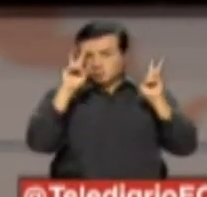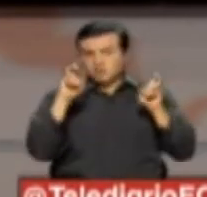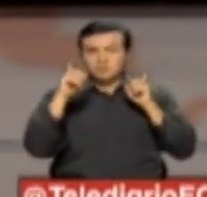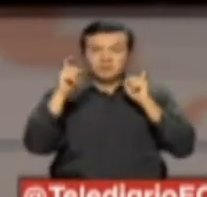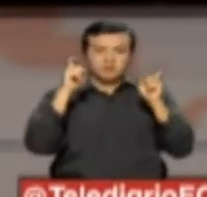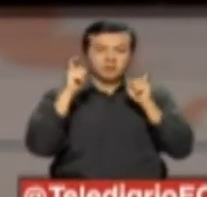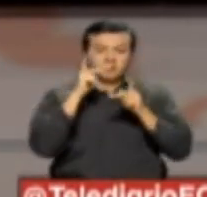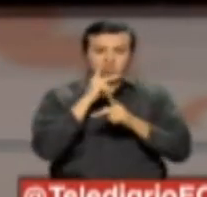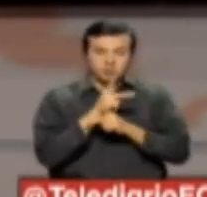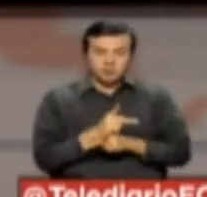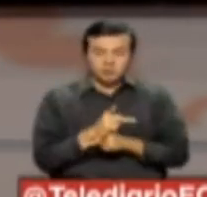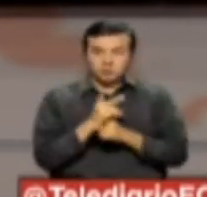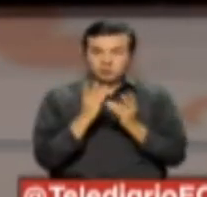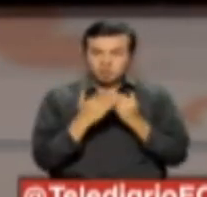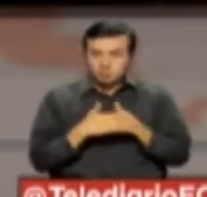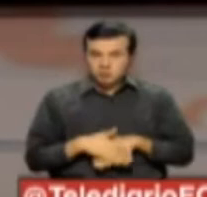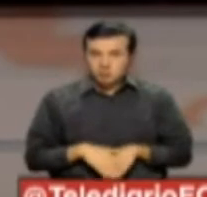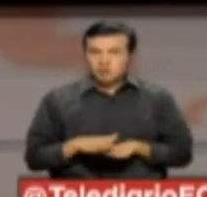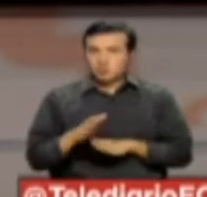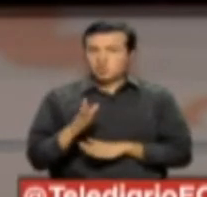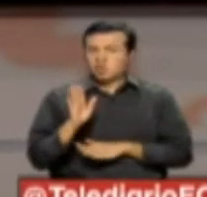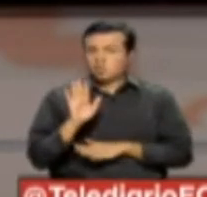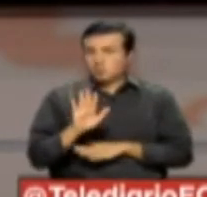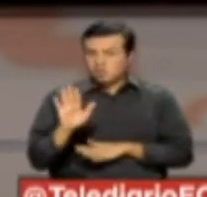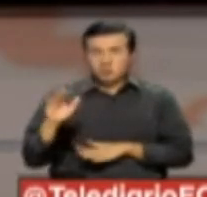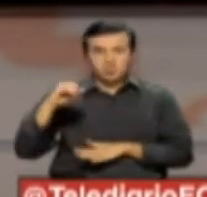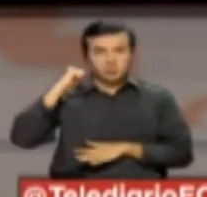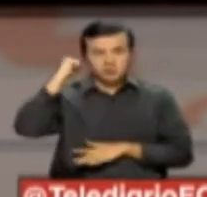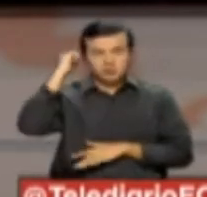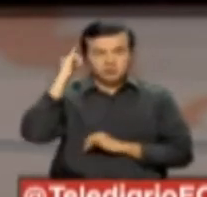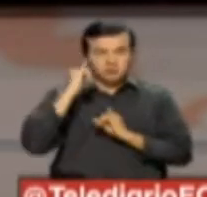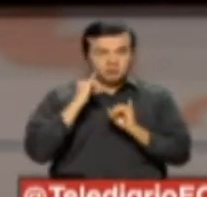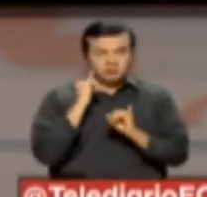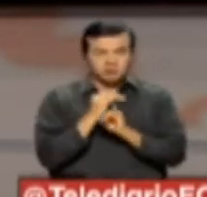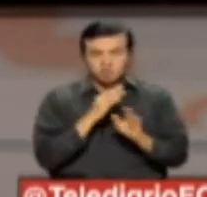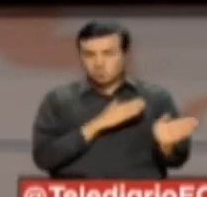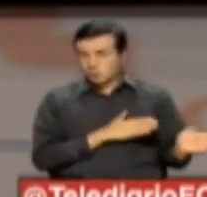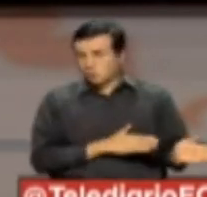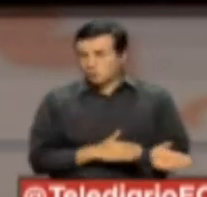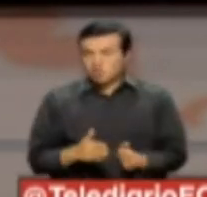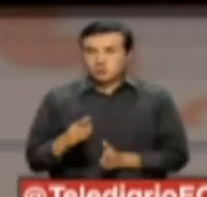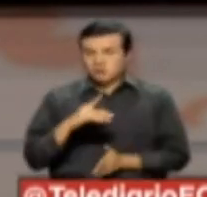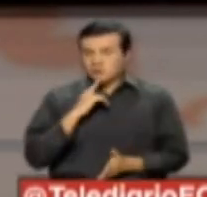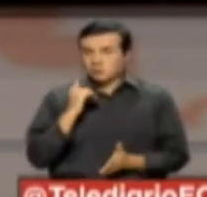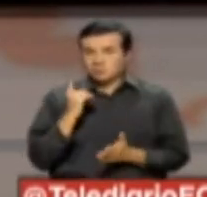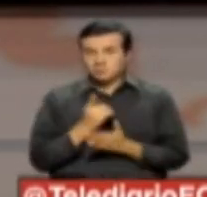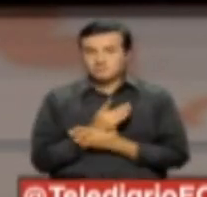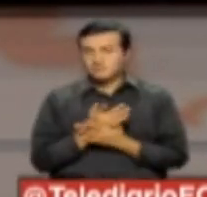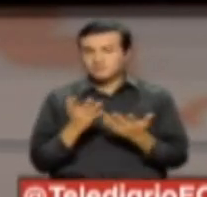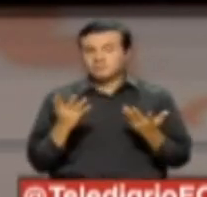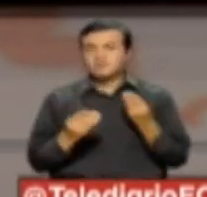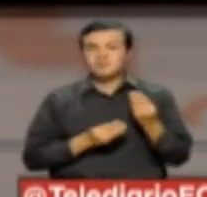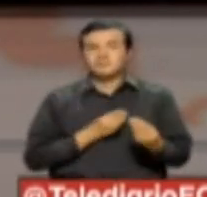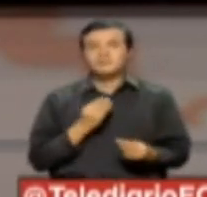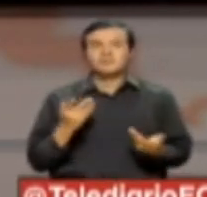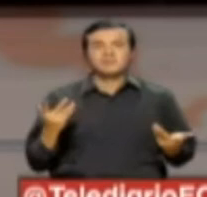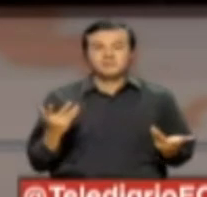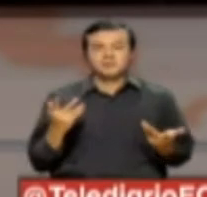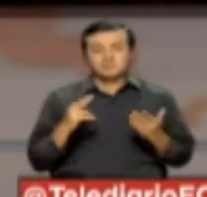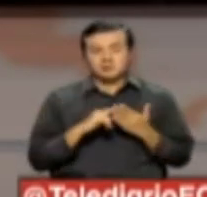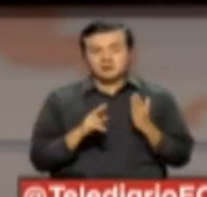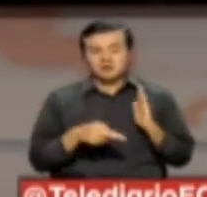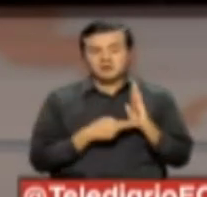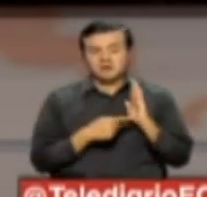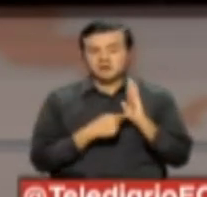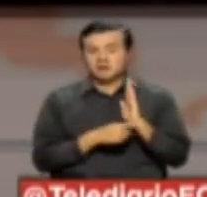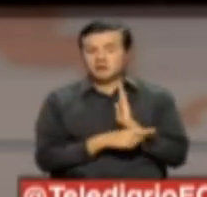manejo y protección de la propiedad intelectual y los derechos intelectuales en general justamente lo que hacemos con este reglamento